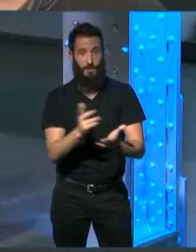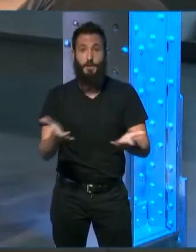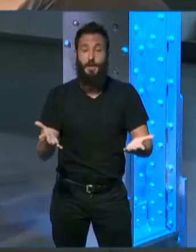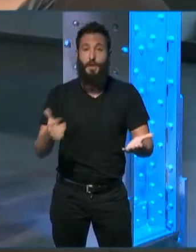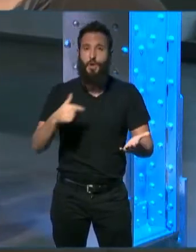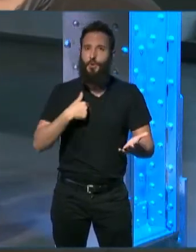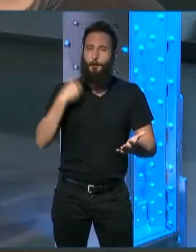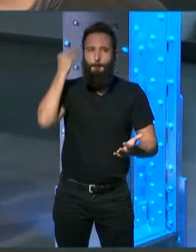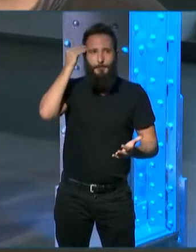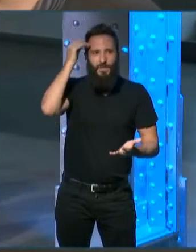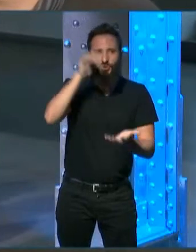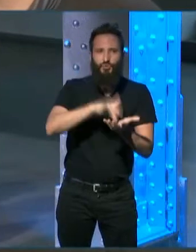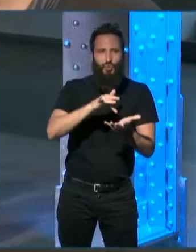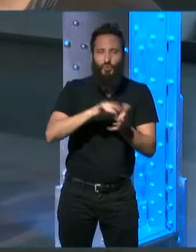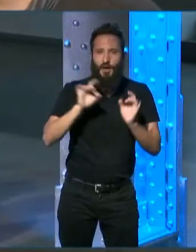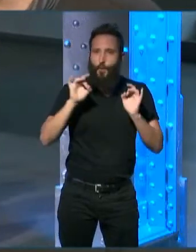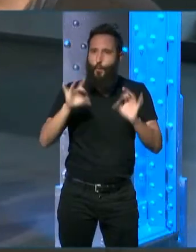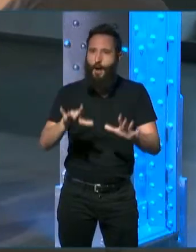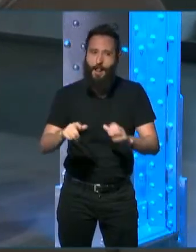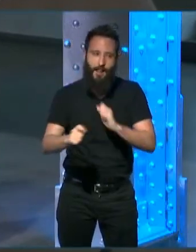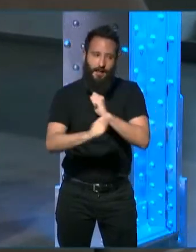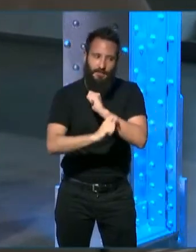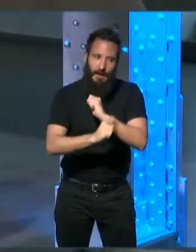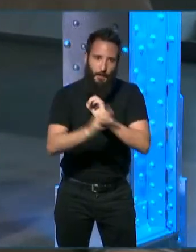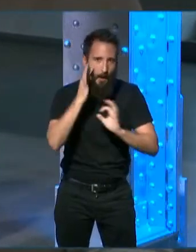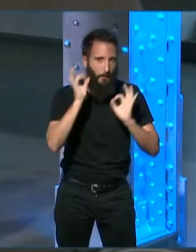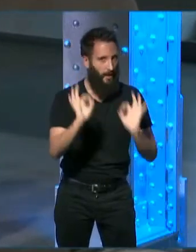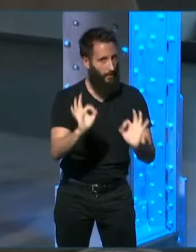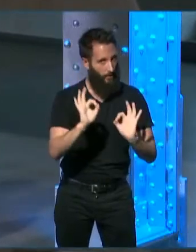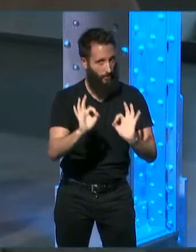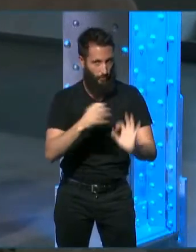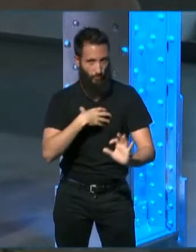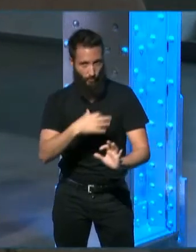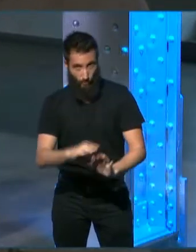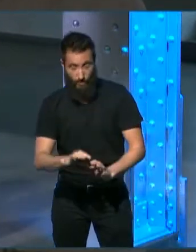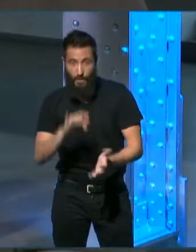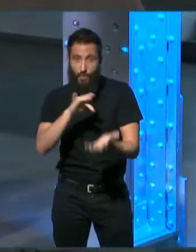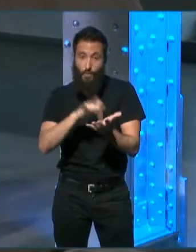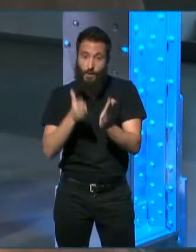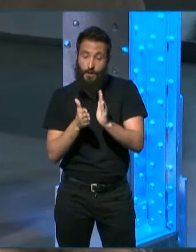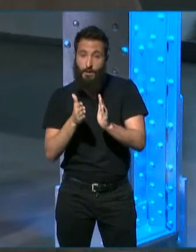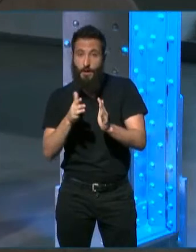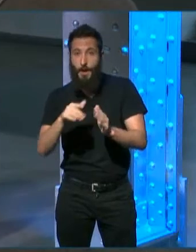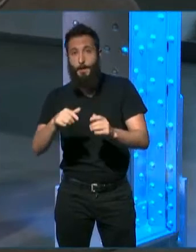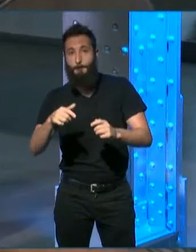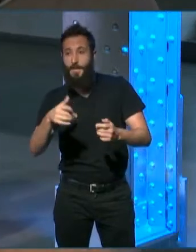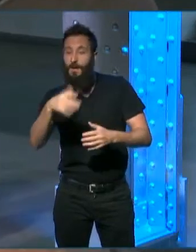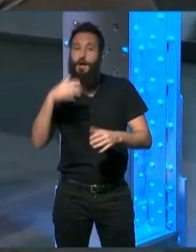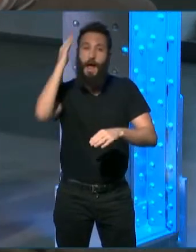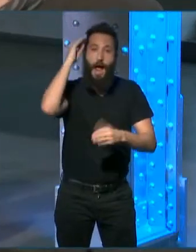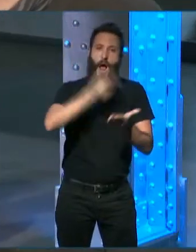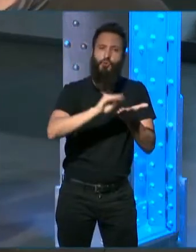Pero esto es un poco un campo de minas también. Sí. Y luego, por otro lado, la propia mecánica del asunto. ¿A qué escritores escogemos para